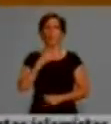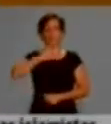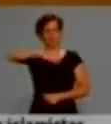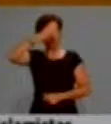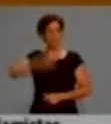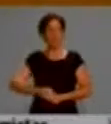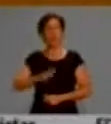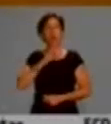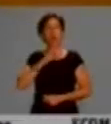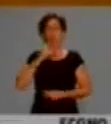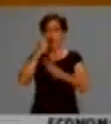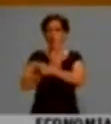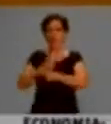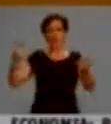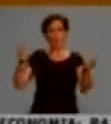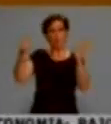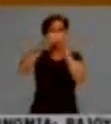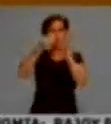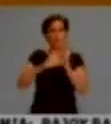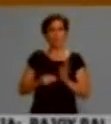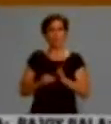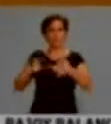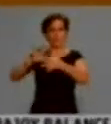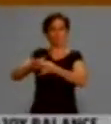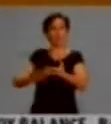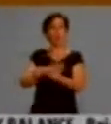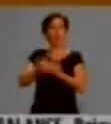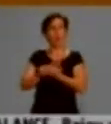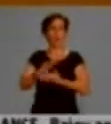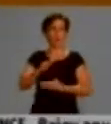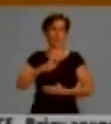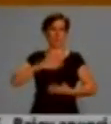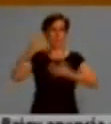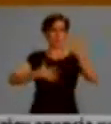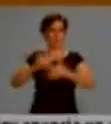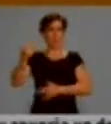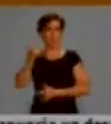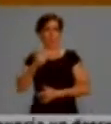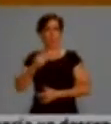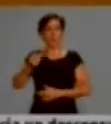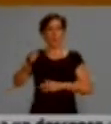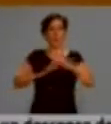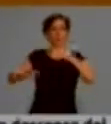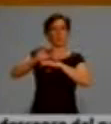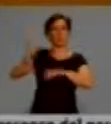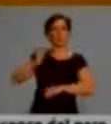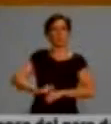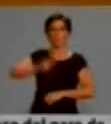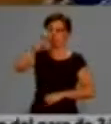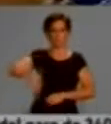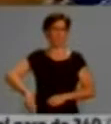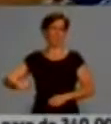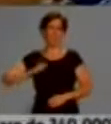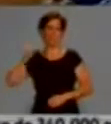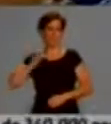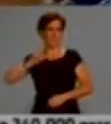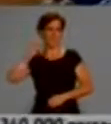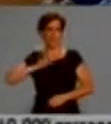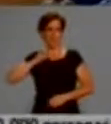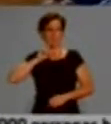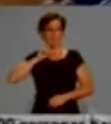lo publicado, se refería a la contabilidad B y a los sobresueldos, era falso. A los pocos días introdujo un